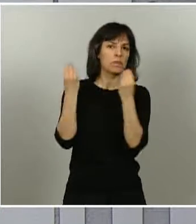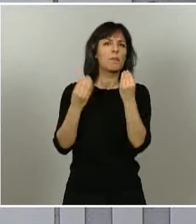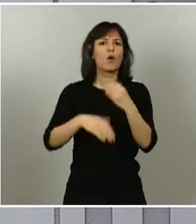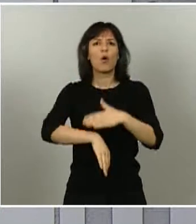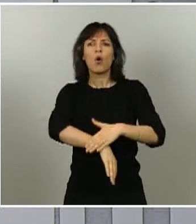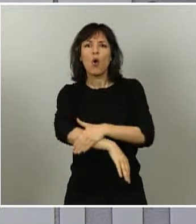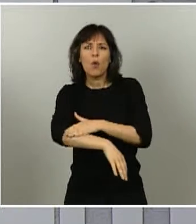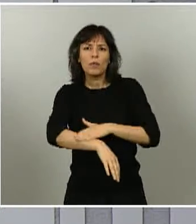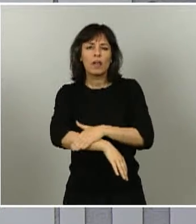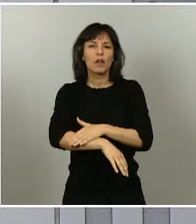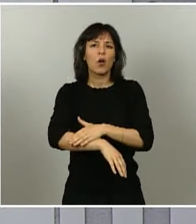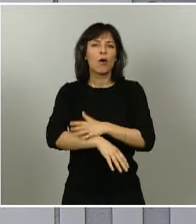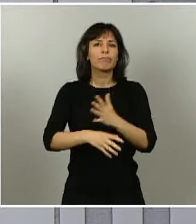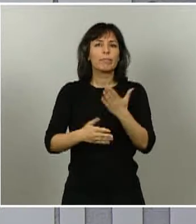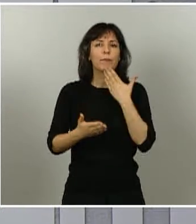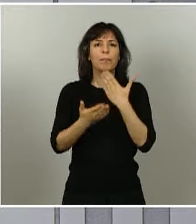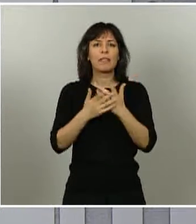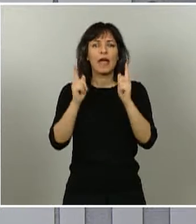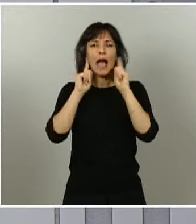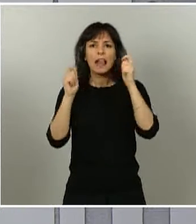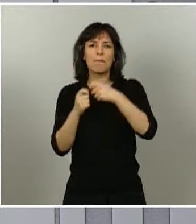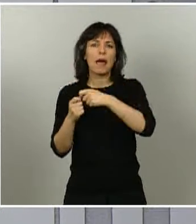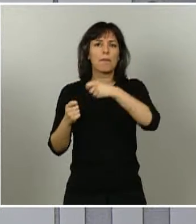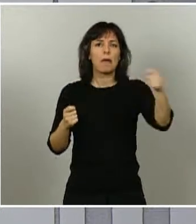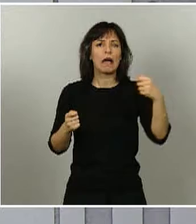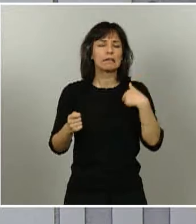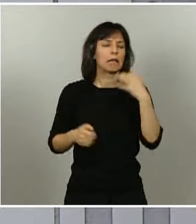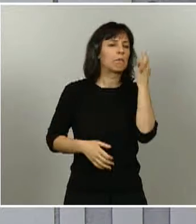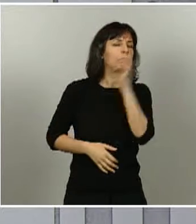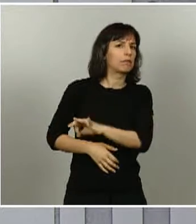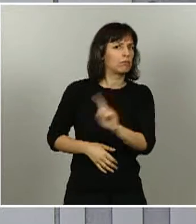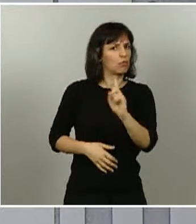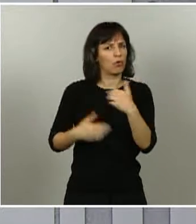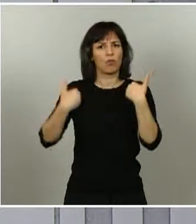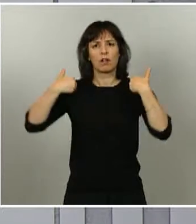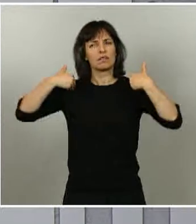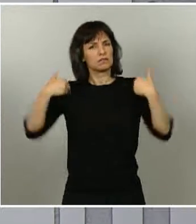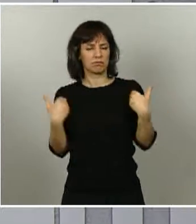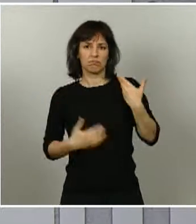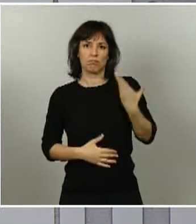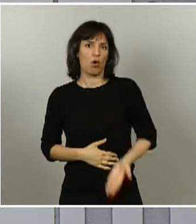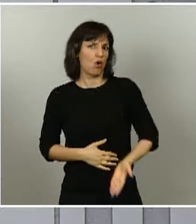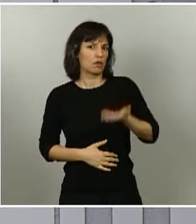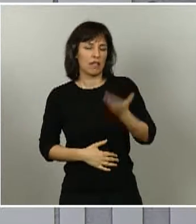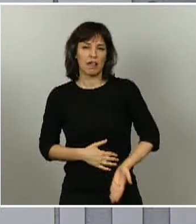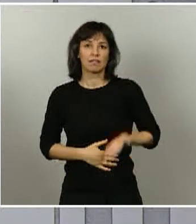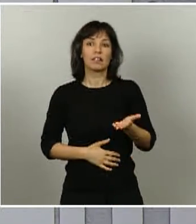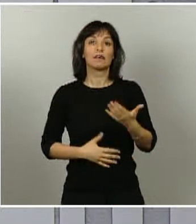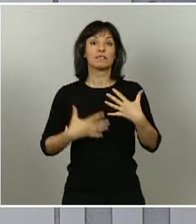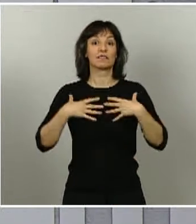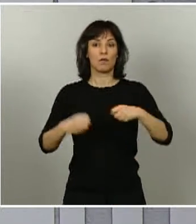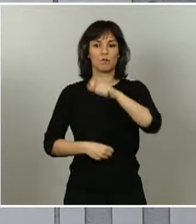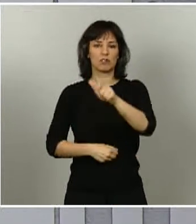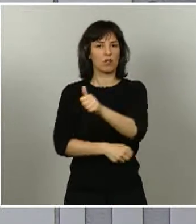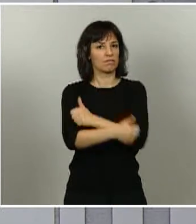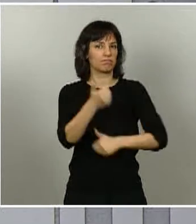renunciar a su responsabilidad, que es tan importante como poner y anteponer la salud de las personas por encima de